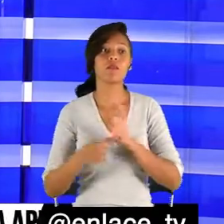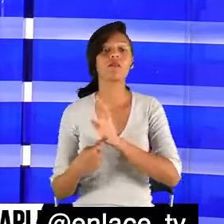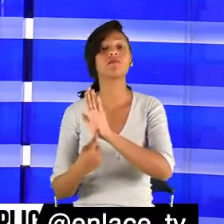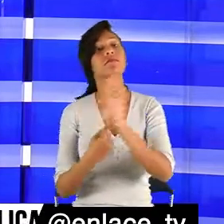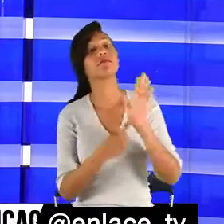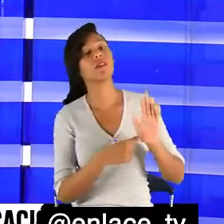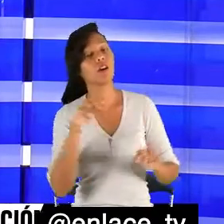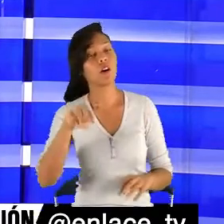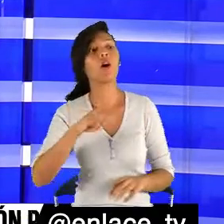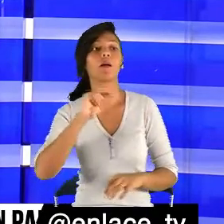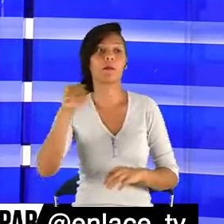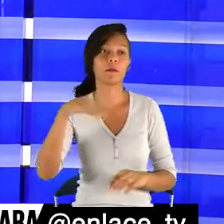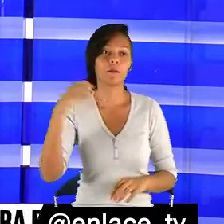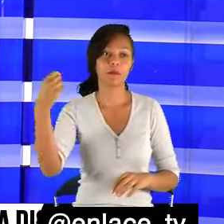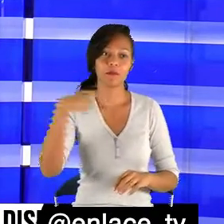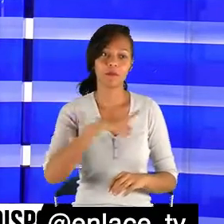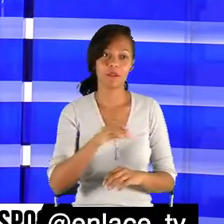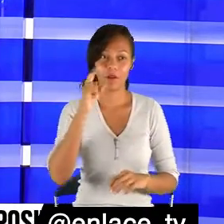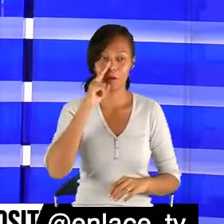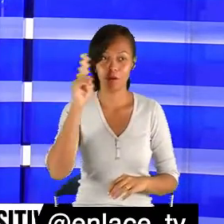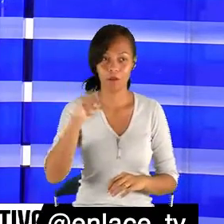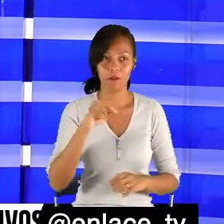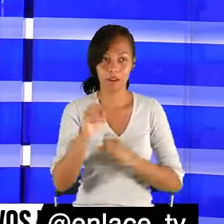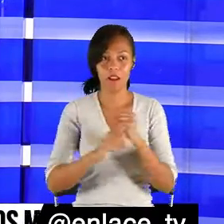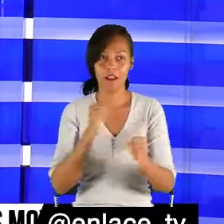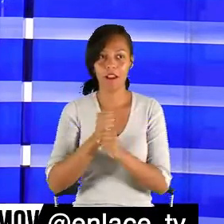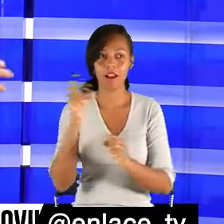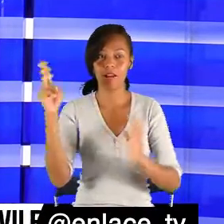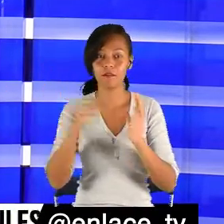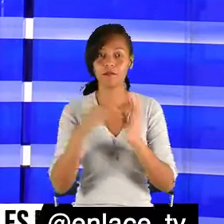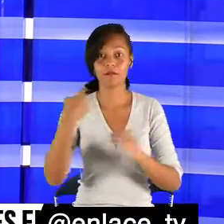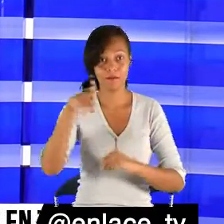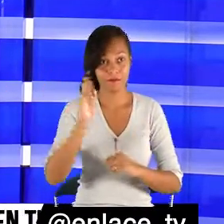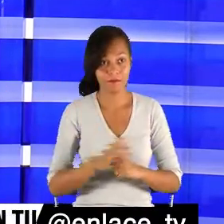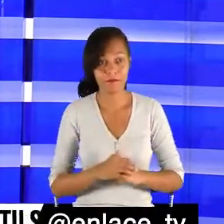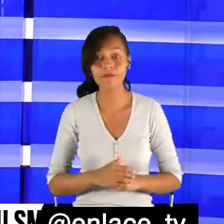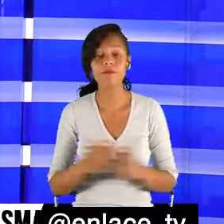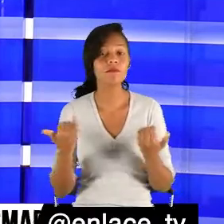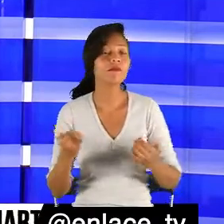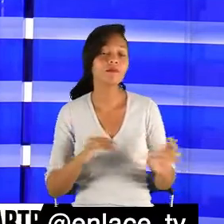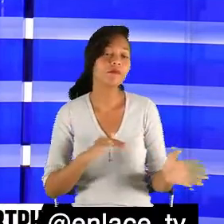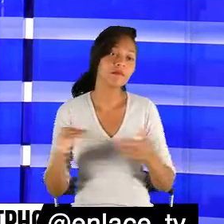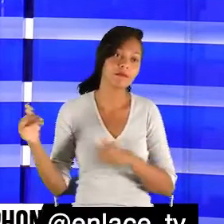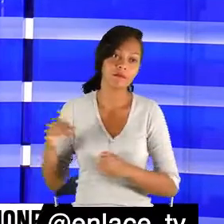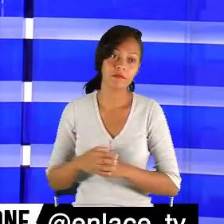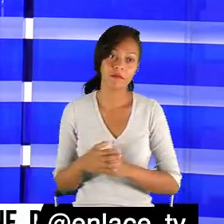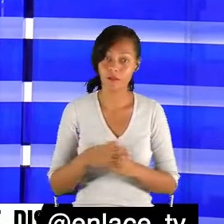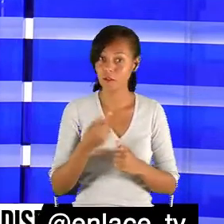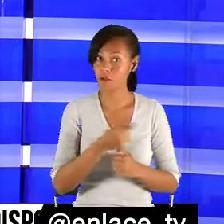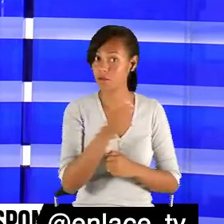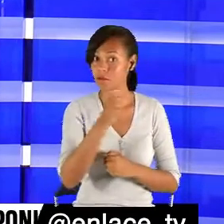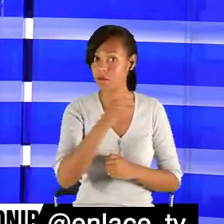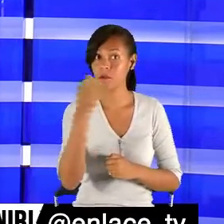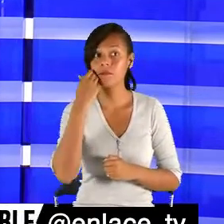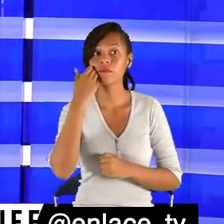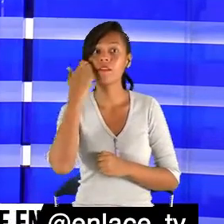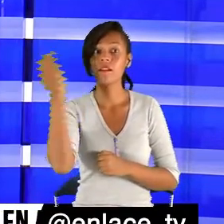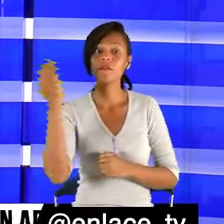hoy miércoles 1º de junio del 2016 y por otra parte les cuento que un grupo de adultos de la tercera edad